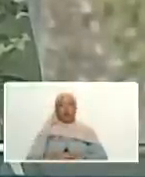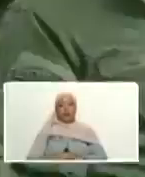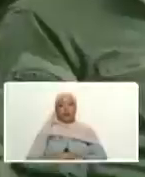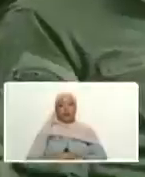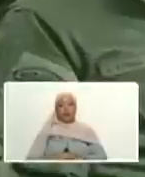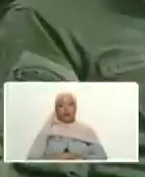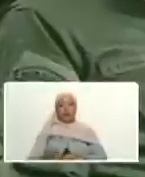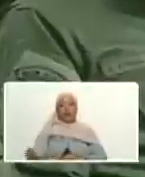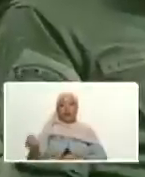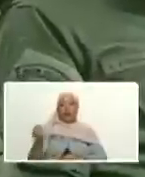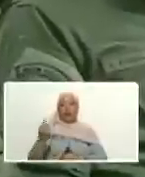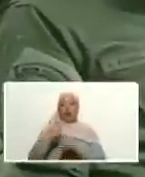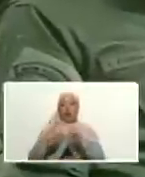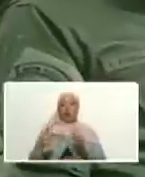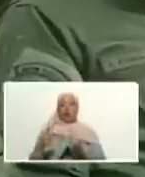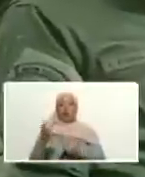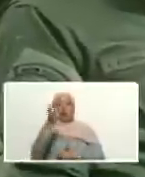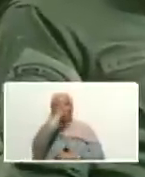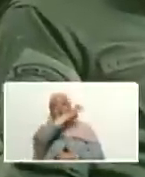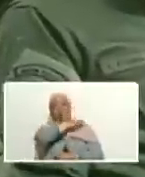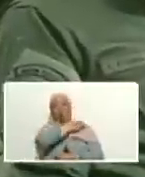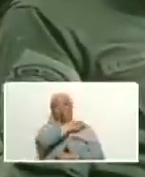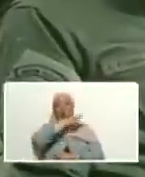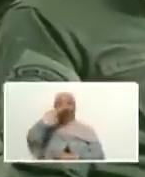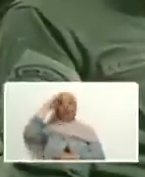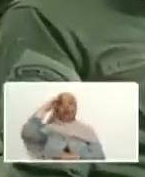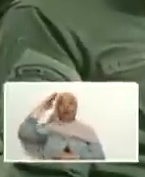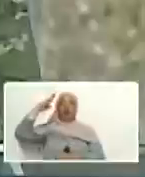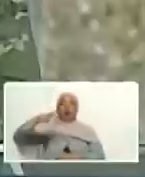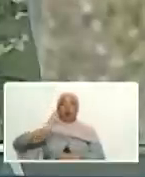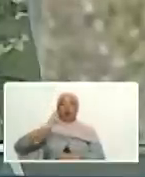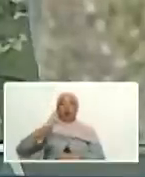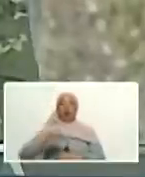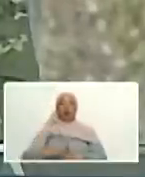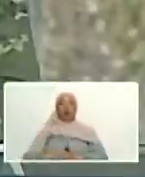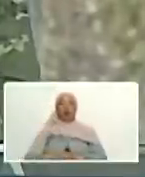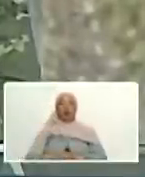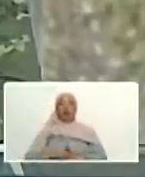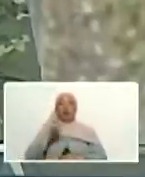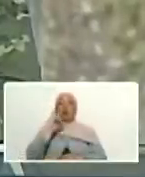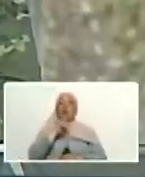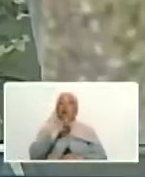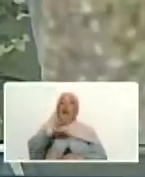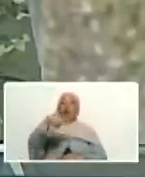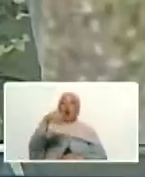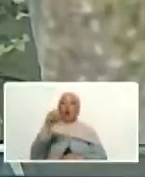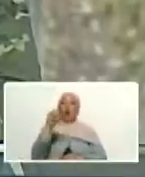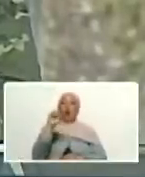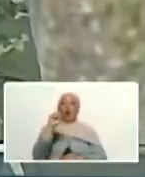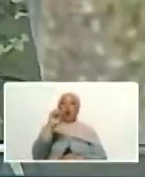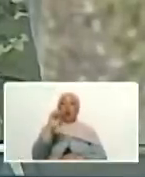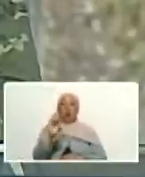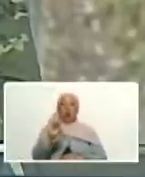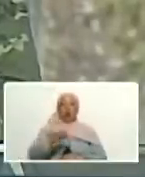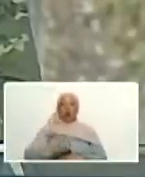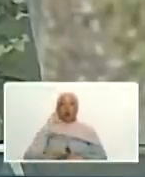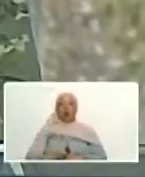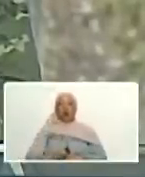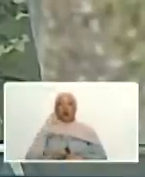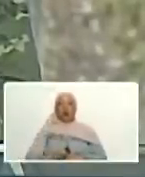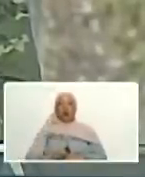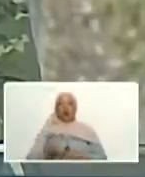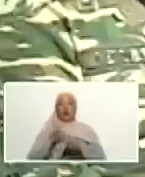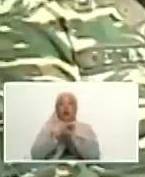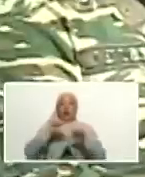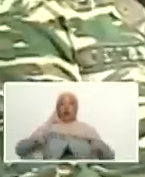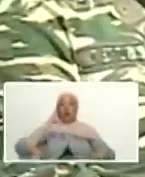Mayor general Juvenal José Fernández López, comandante general de la